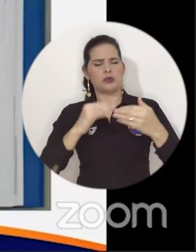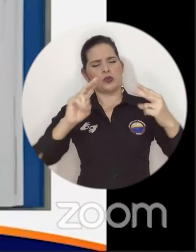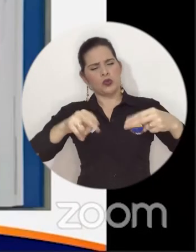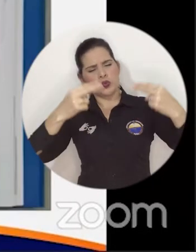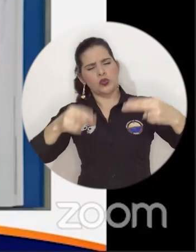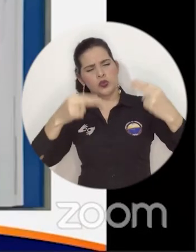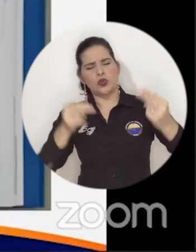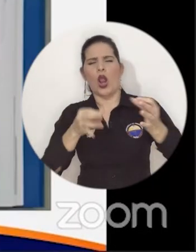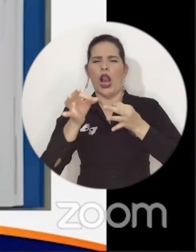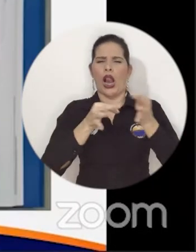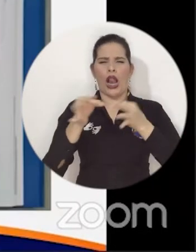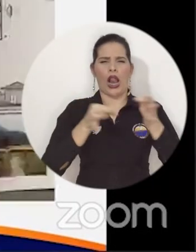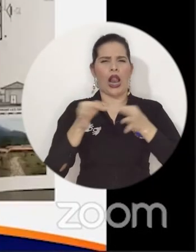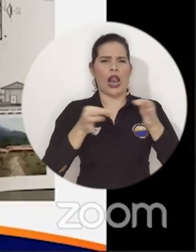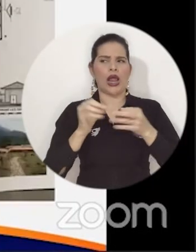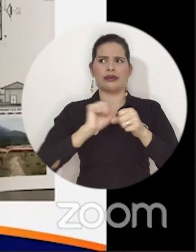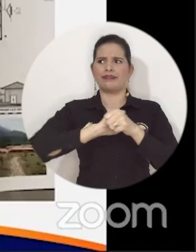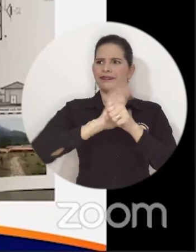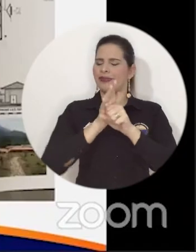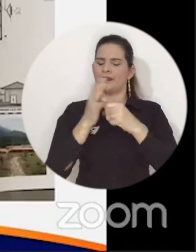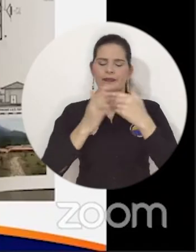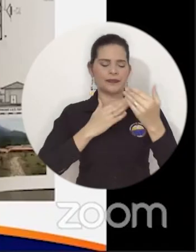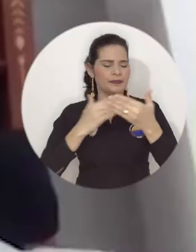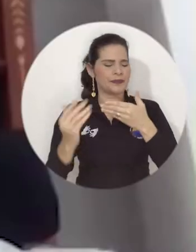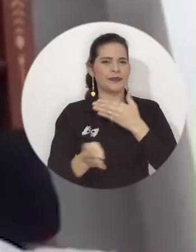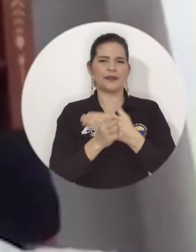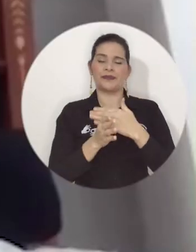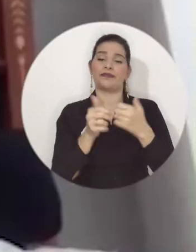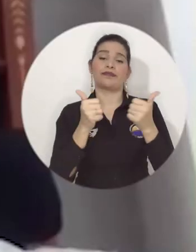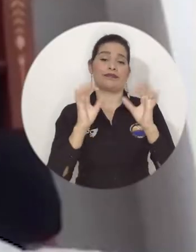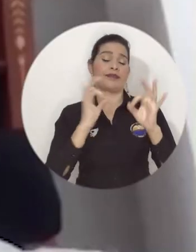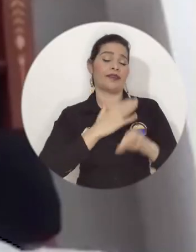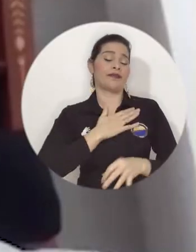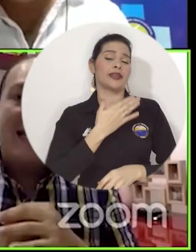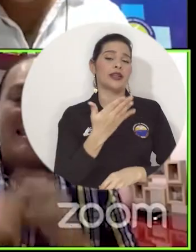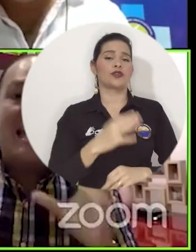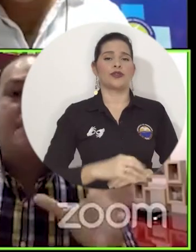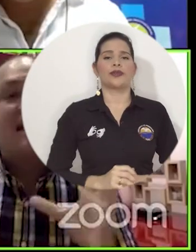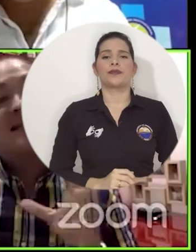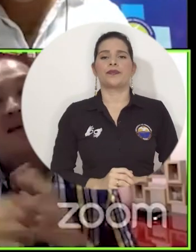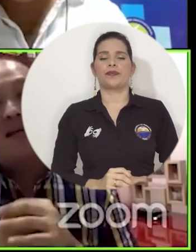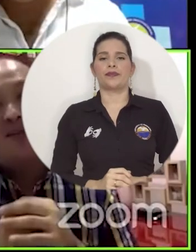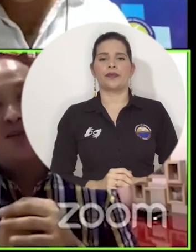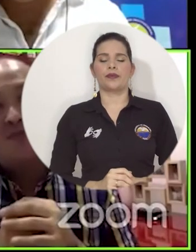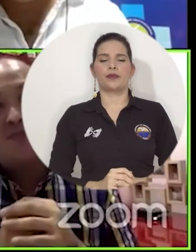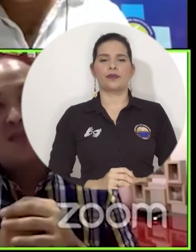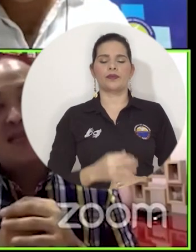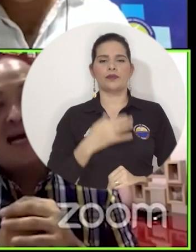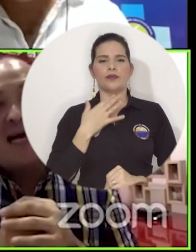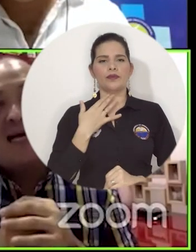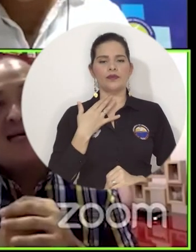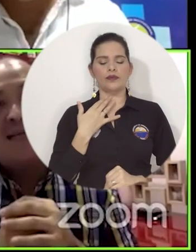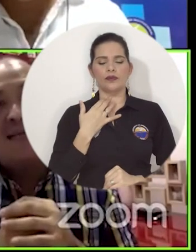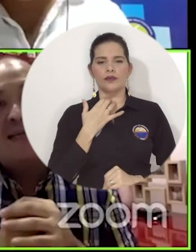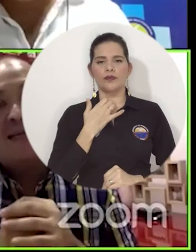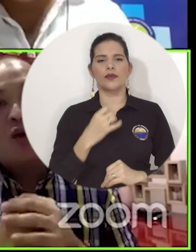académica aún en medio de estas circunstancias adversas que nos ha planteado la pandemia. Siempre este evento